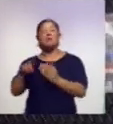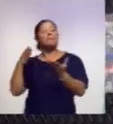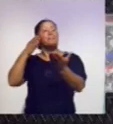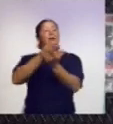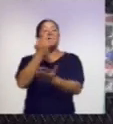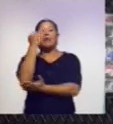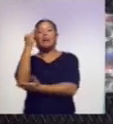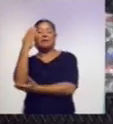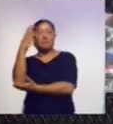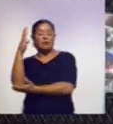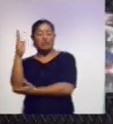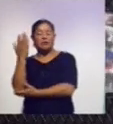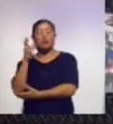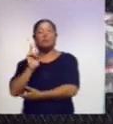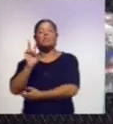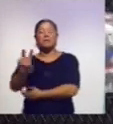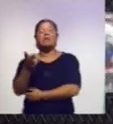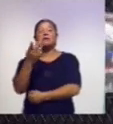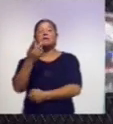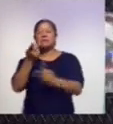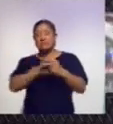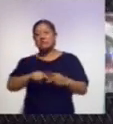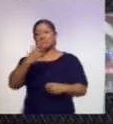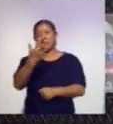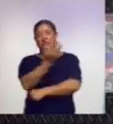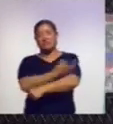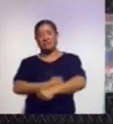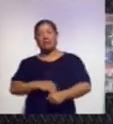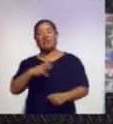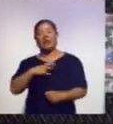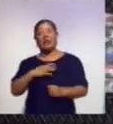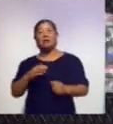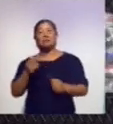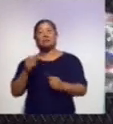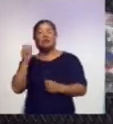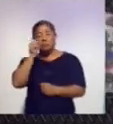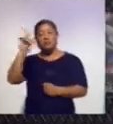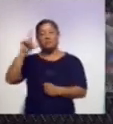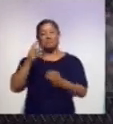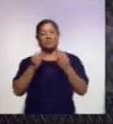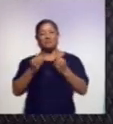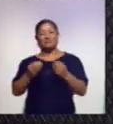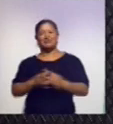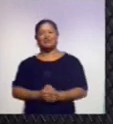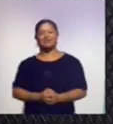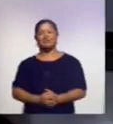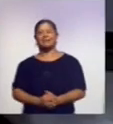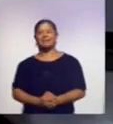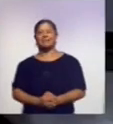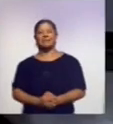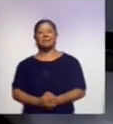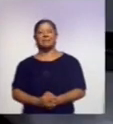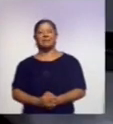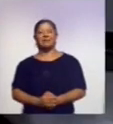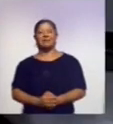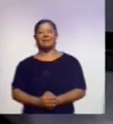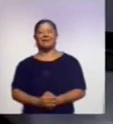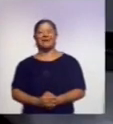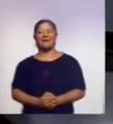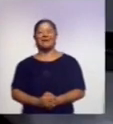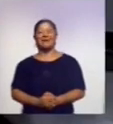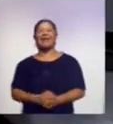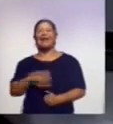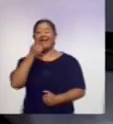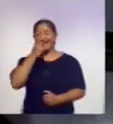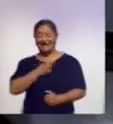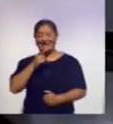este viernes a partir de las cinco de la tarde tenemos muchas sorpresas para todos tenemos el denominado noche del terror en